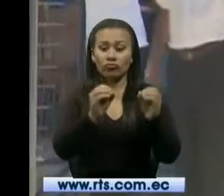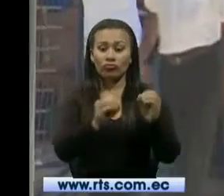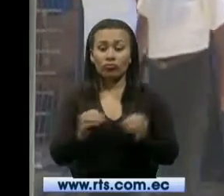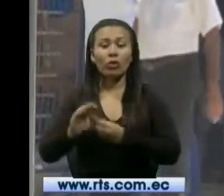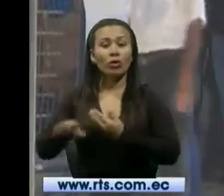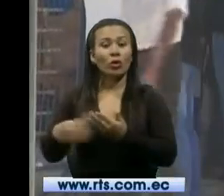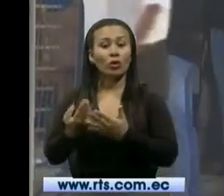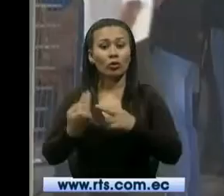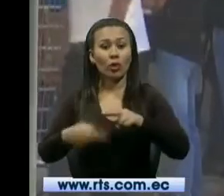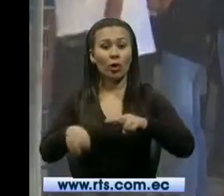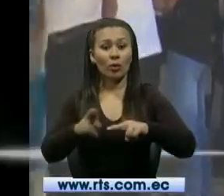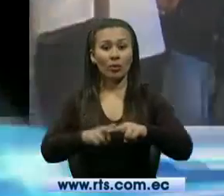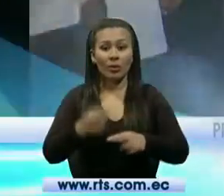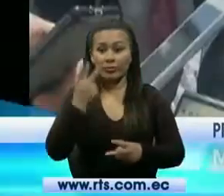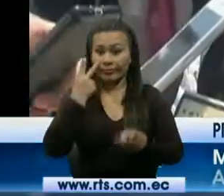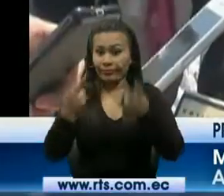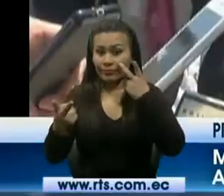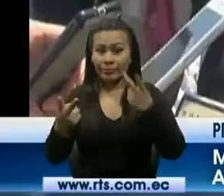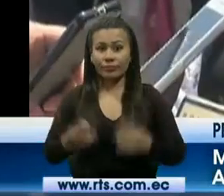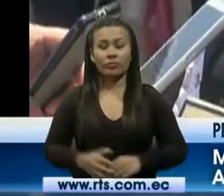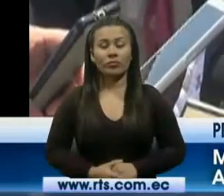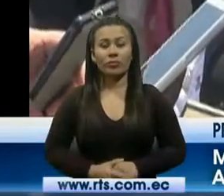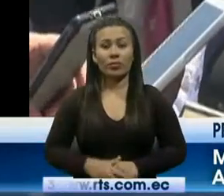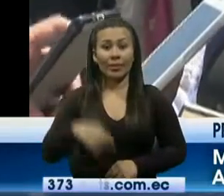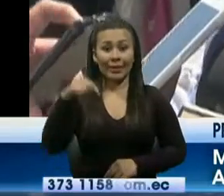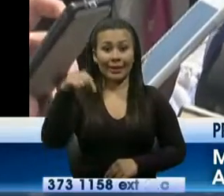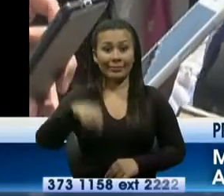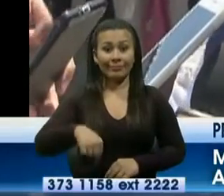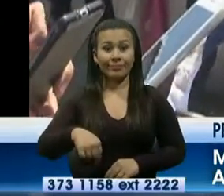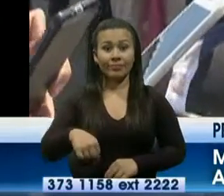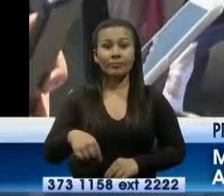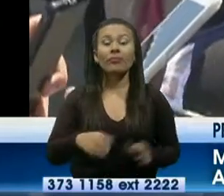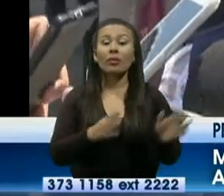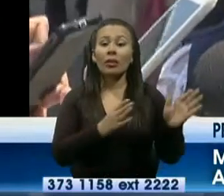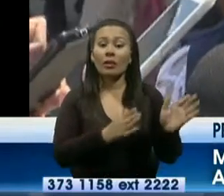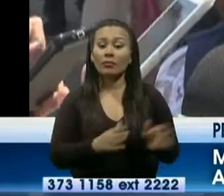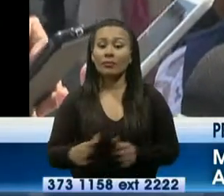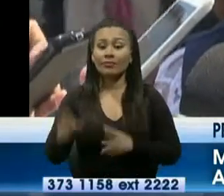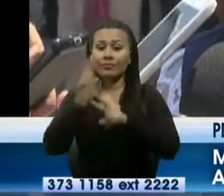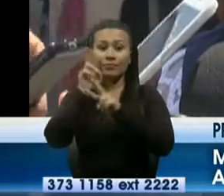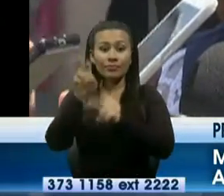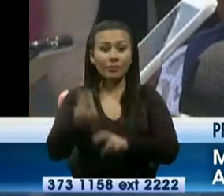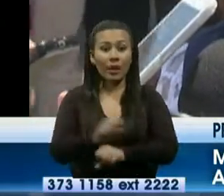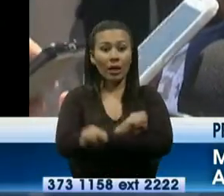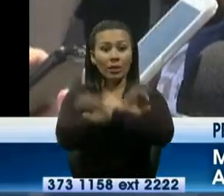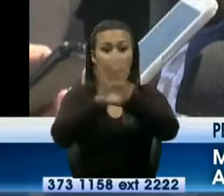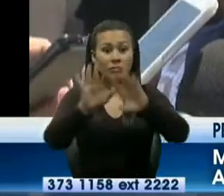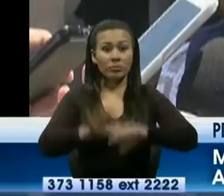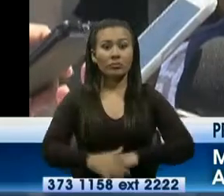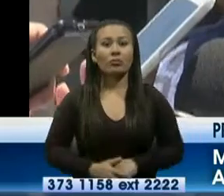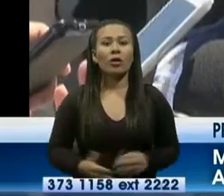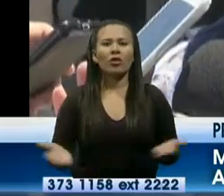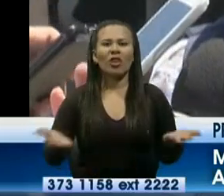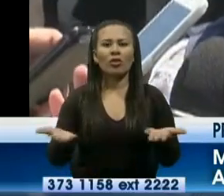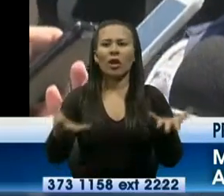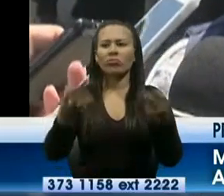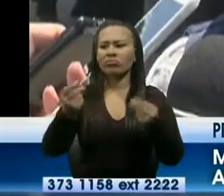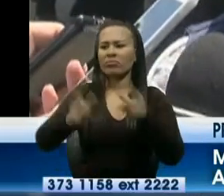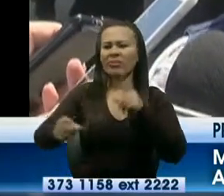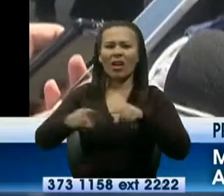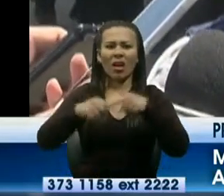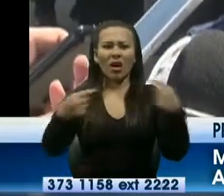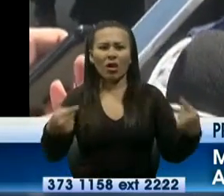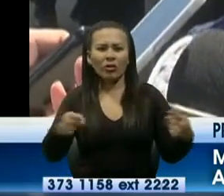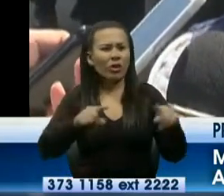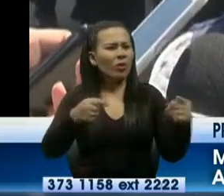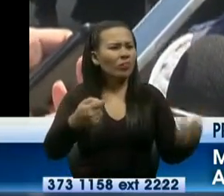pericia solicitada por la Fiscalía. Esta diligencia específica es para esclarecer dónde que hay contradicciones, a fin de que